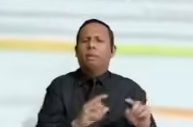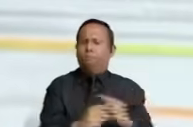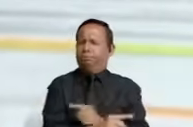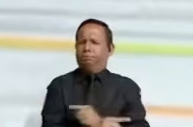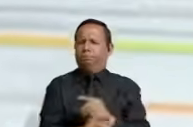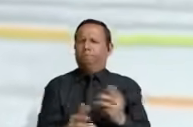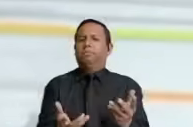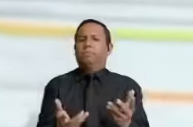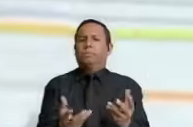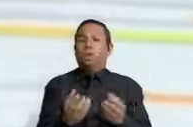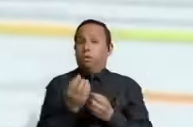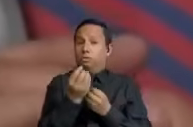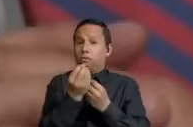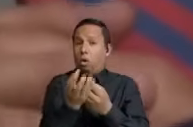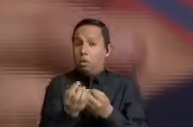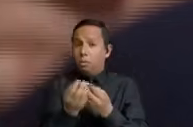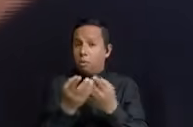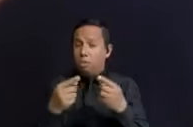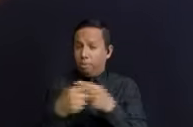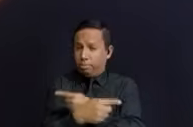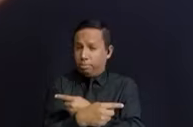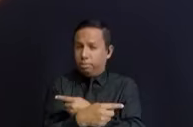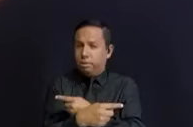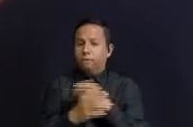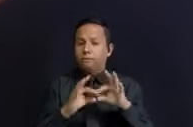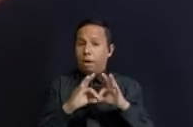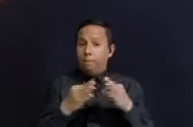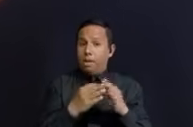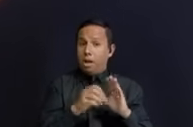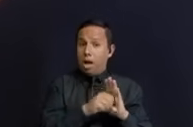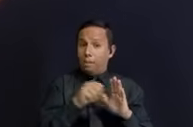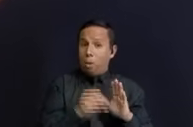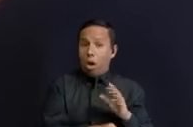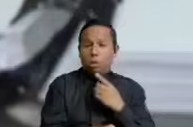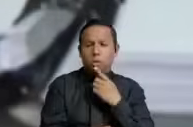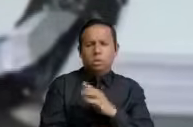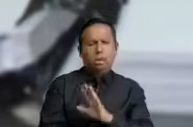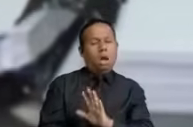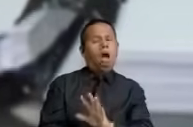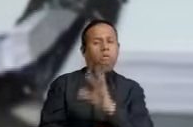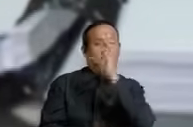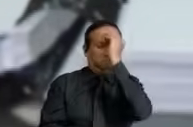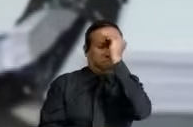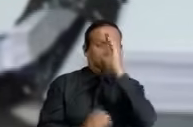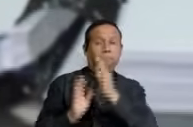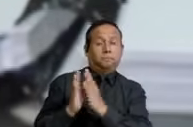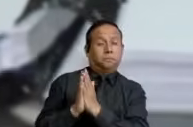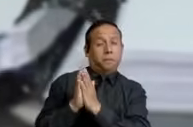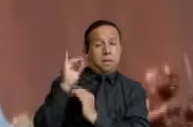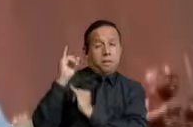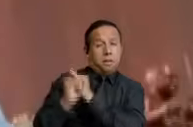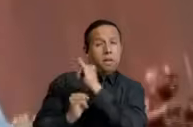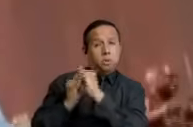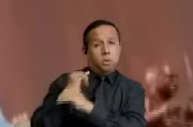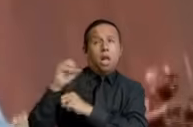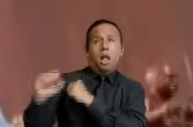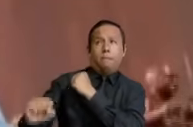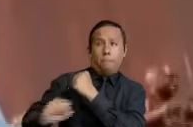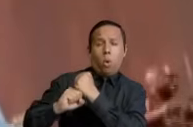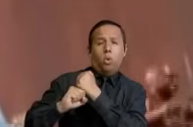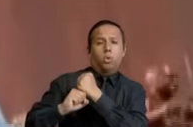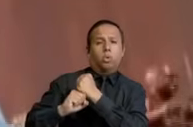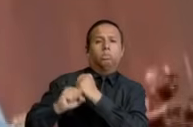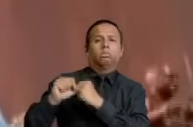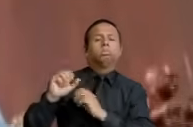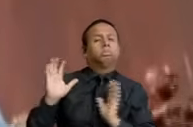informes contradictorios la defensa de la familia requerirá apoyo internacional para obtener un nuevo informe se señale un